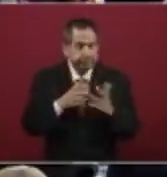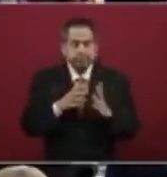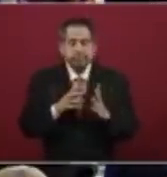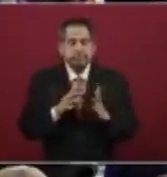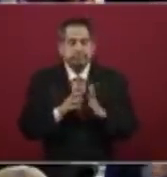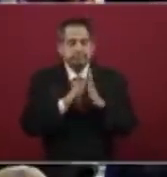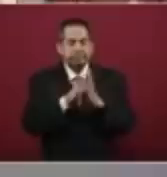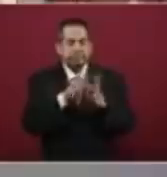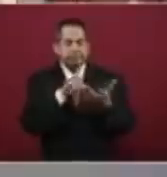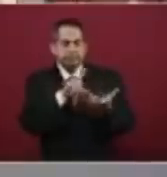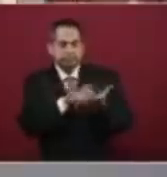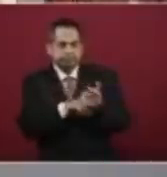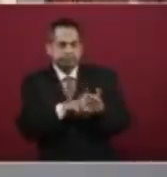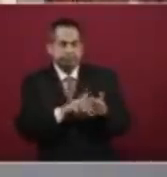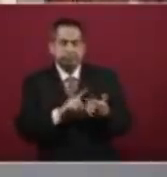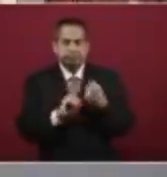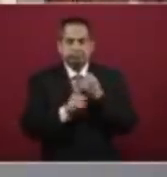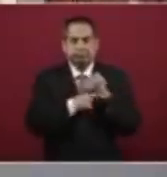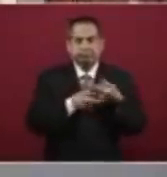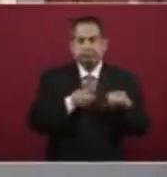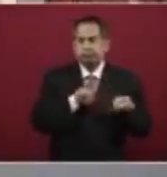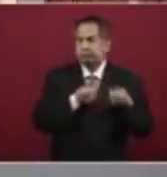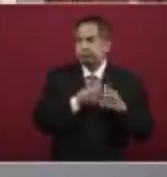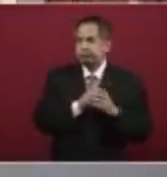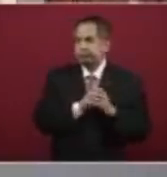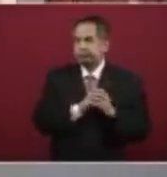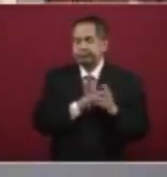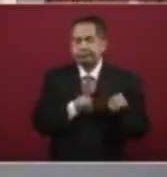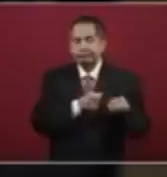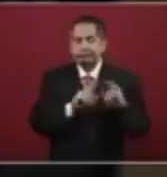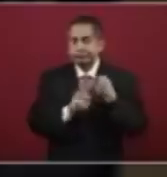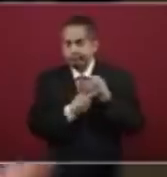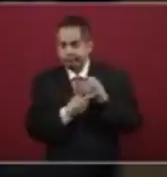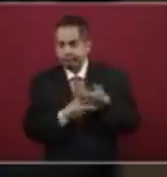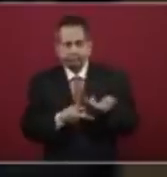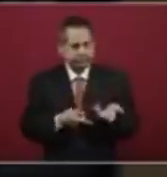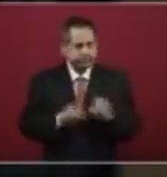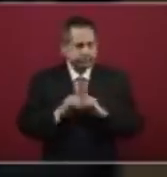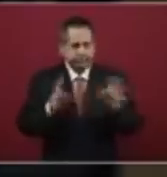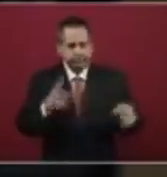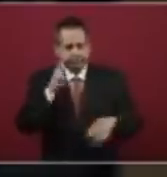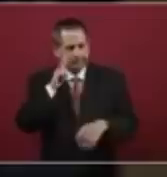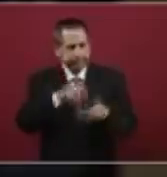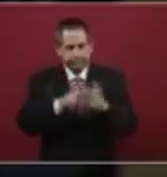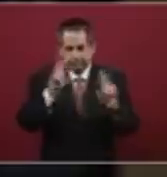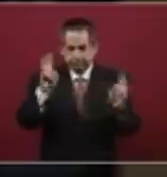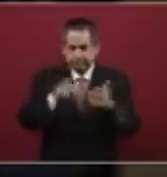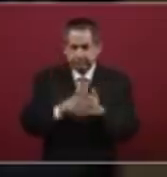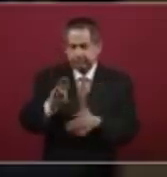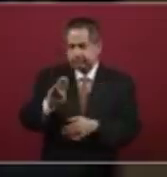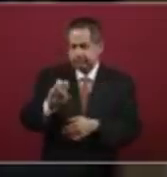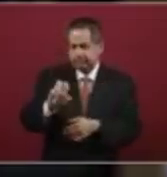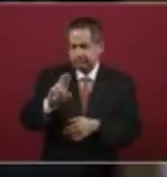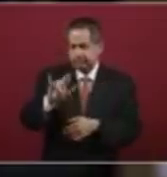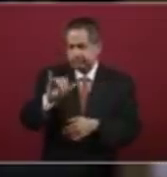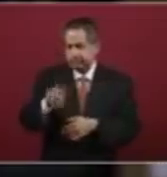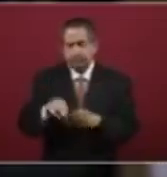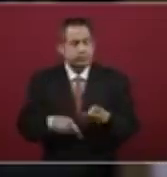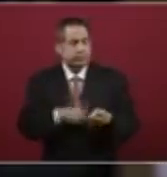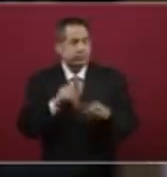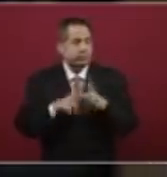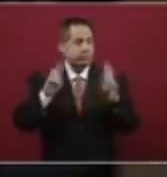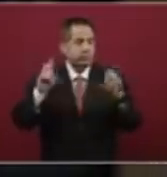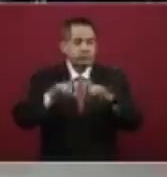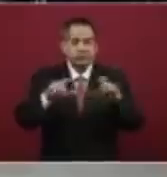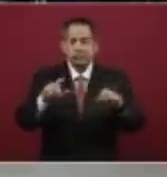poderes fácticos y está muy claro el tema de la Operación Berlín, el tema de populismo en